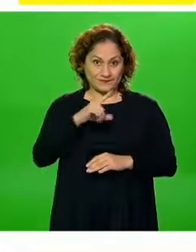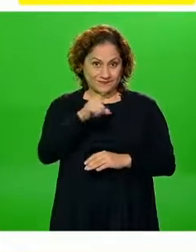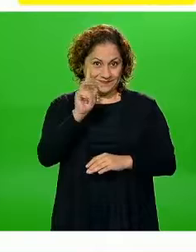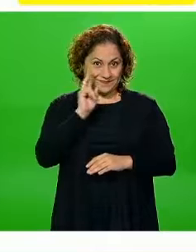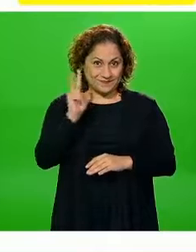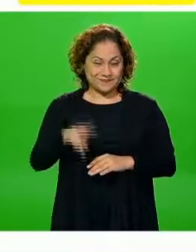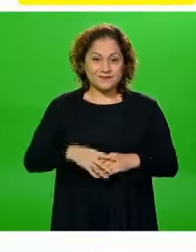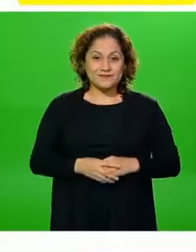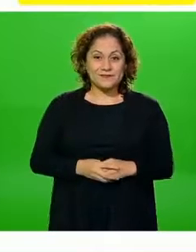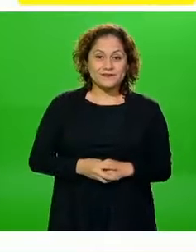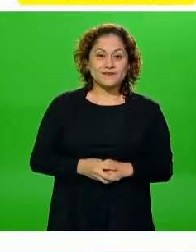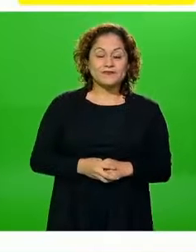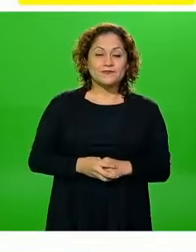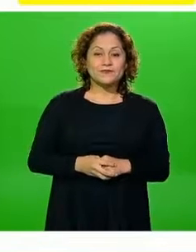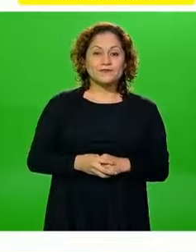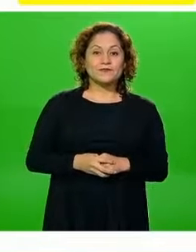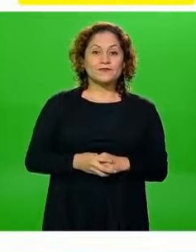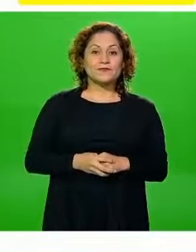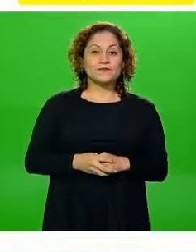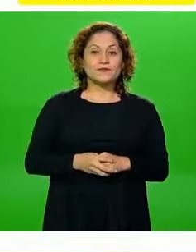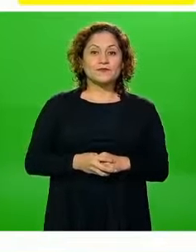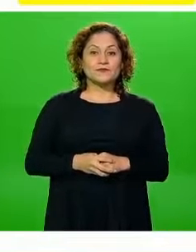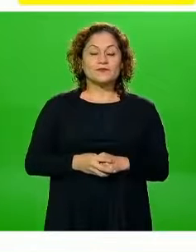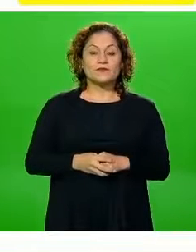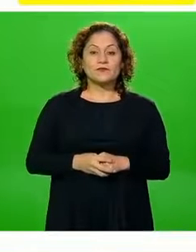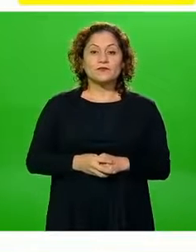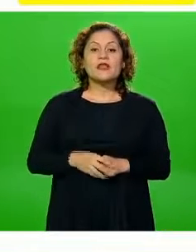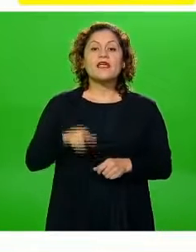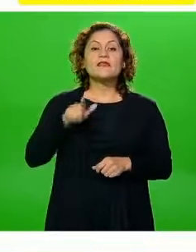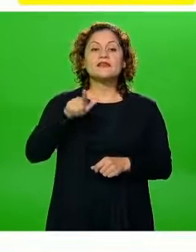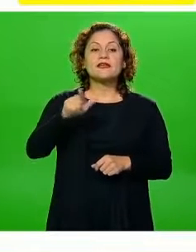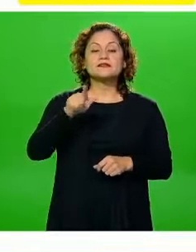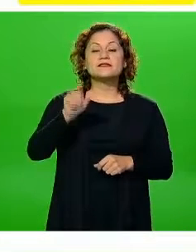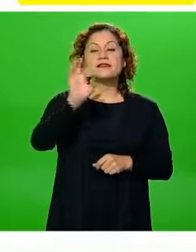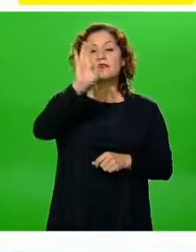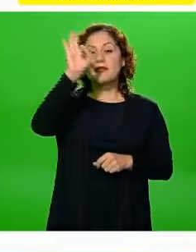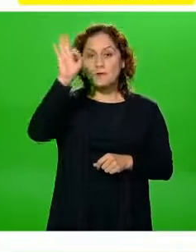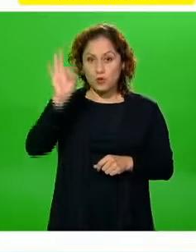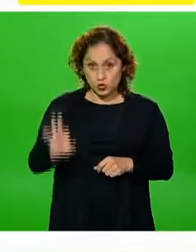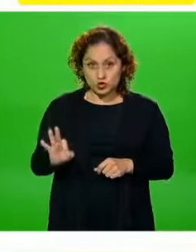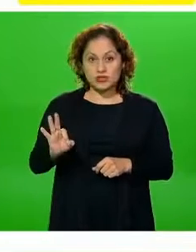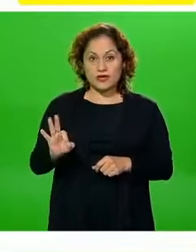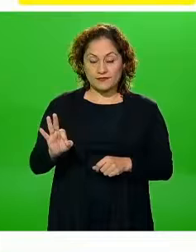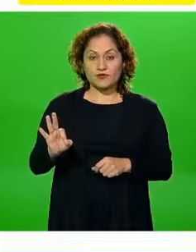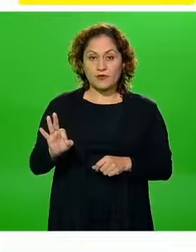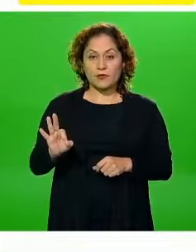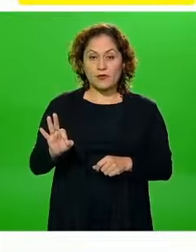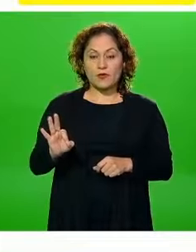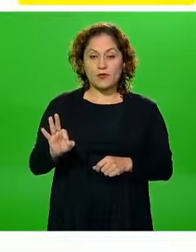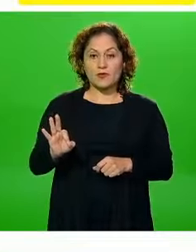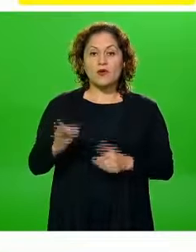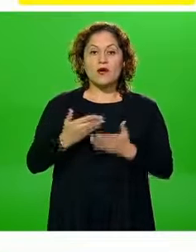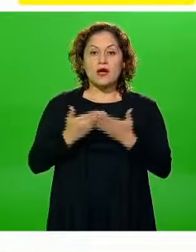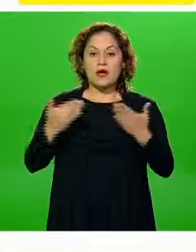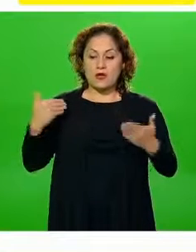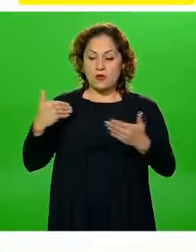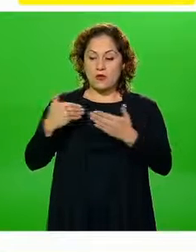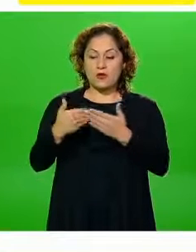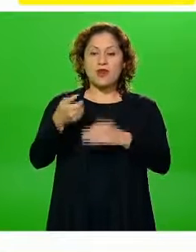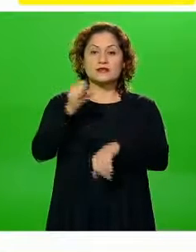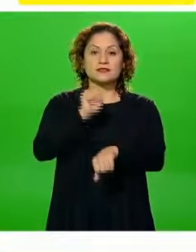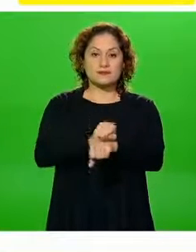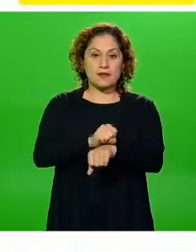la pantalla del mismo lado que yo, podemos ver un 17% de positividad para la semana